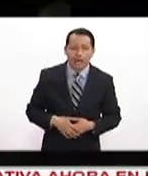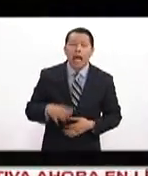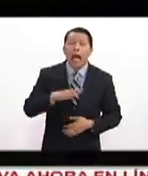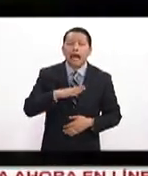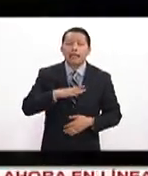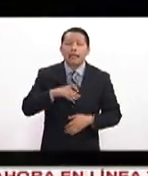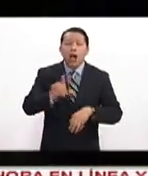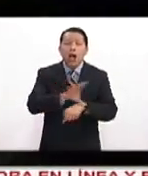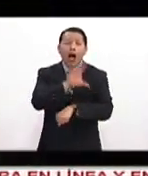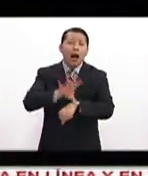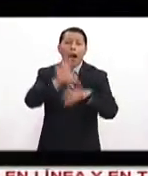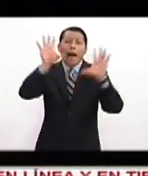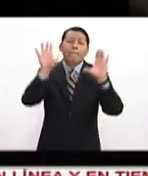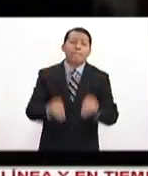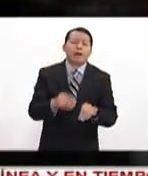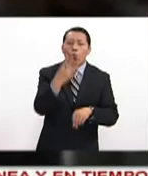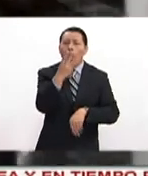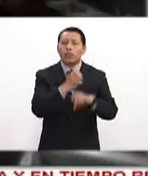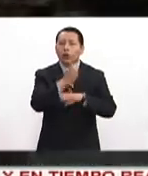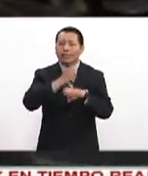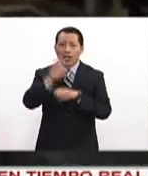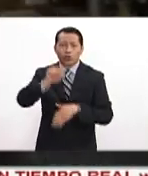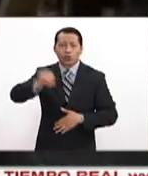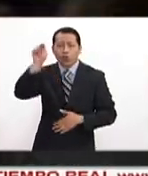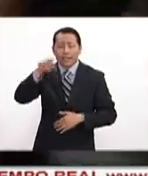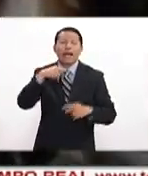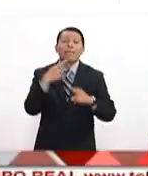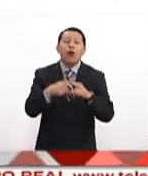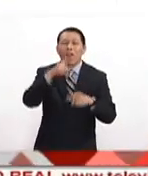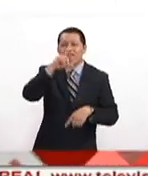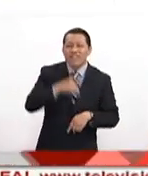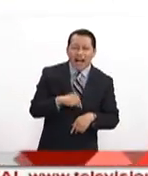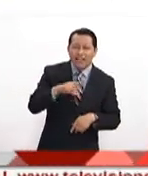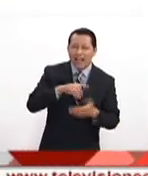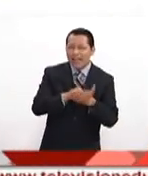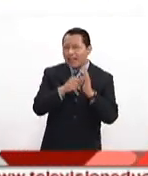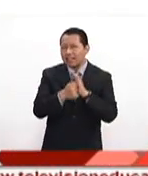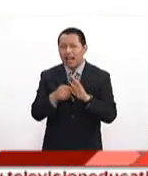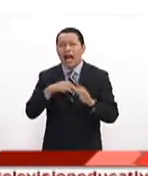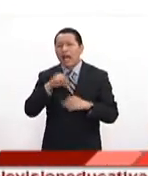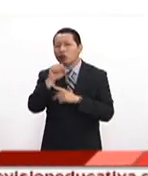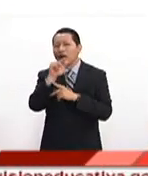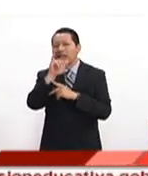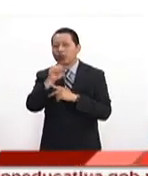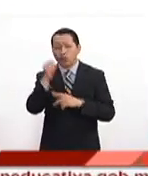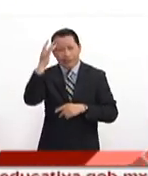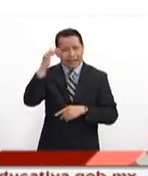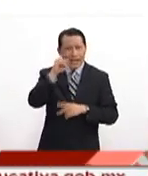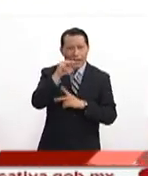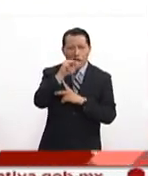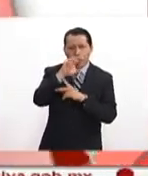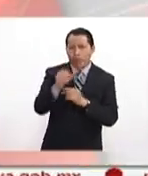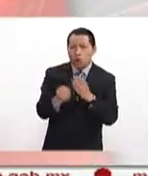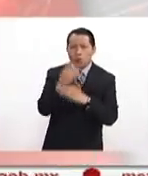un apagón en 4 estados del norte de la República por una falla técnica en la subestación de San Jerónimo, Nuevo